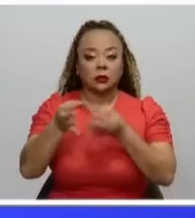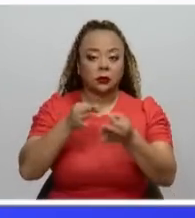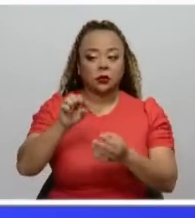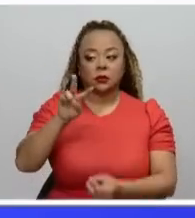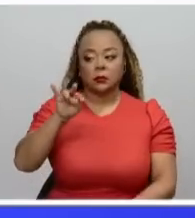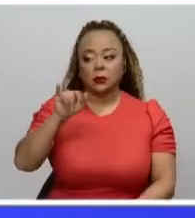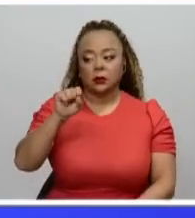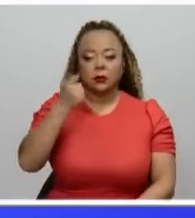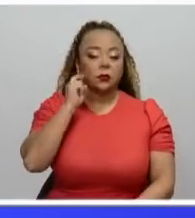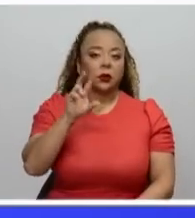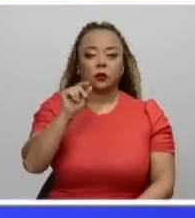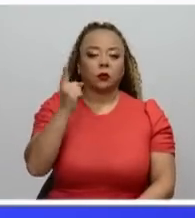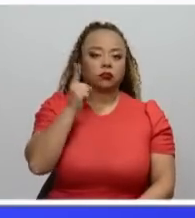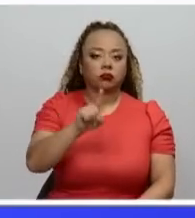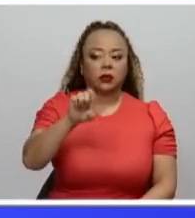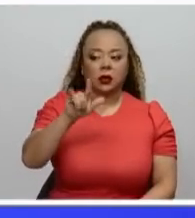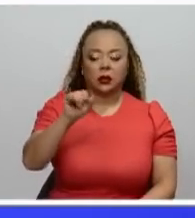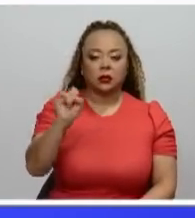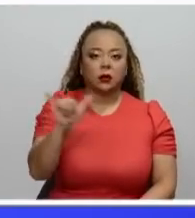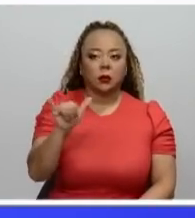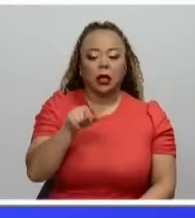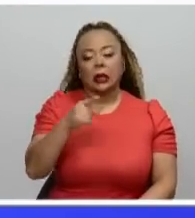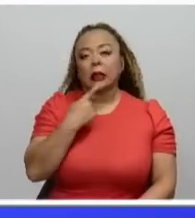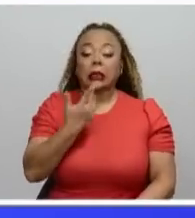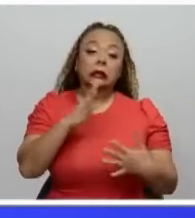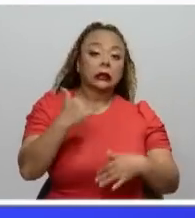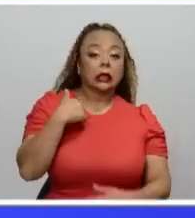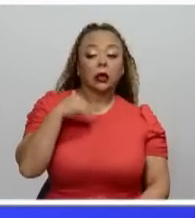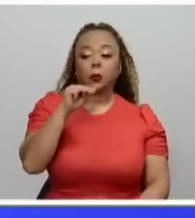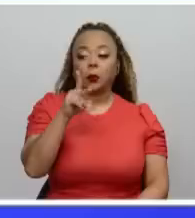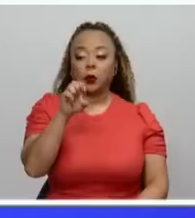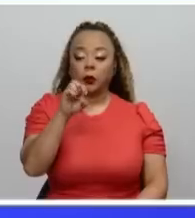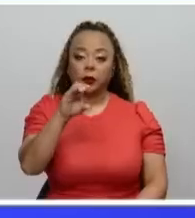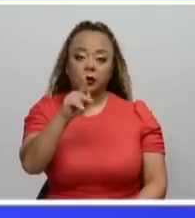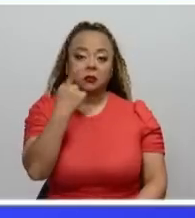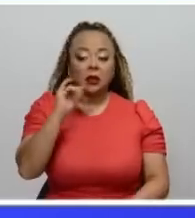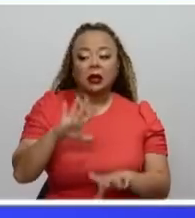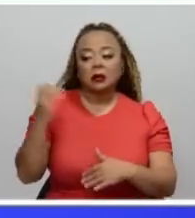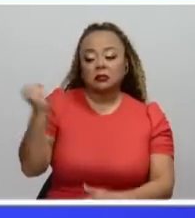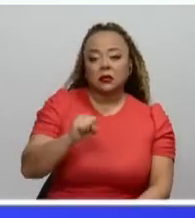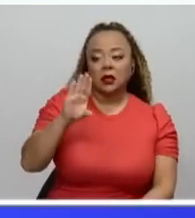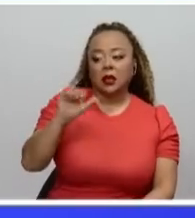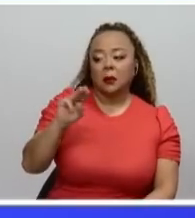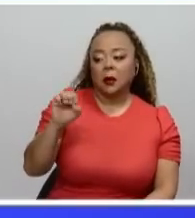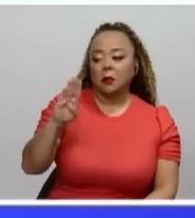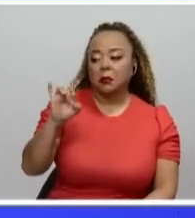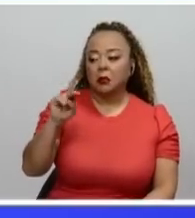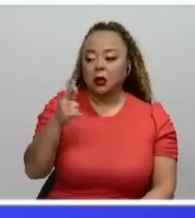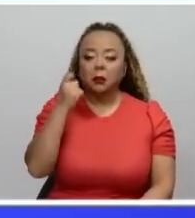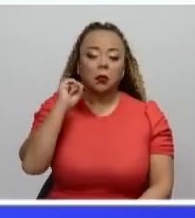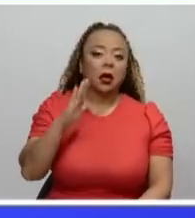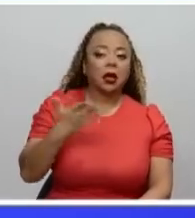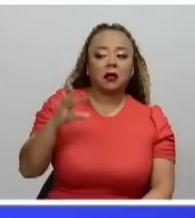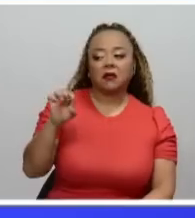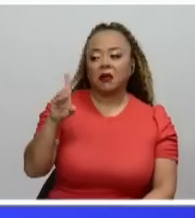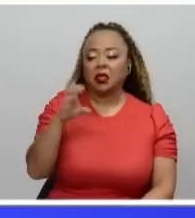de vivas porque no está Elías es como que ancelotti diga es que ya tengo a modric para qué vamos a traer a camavinga para qué trajimos a Fede